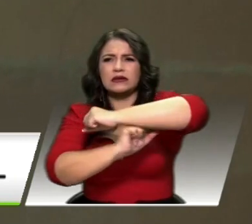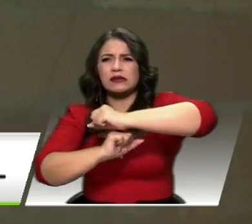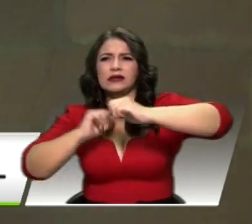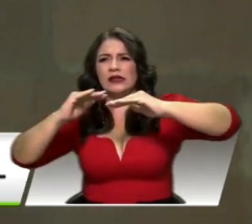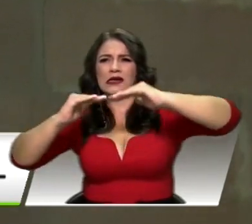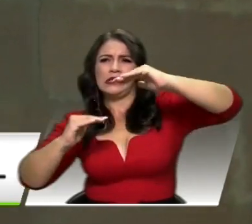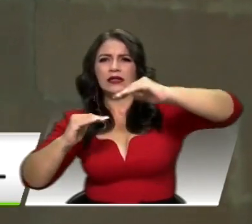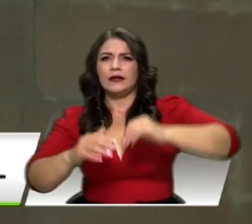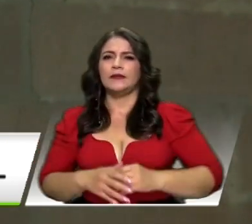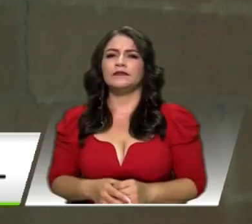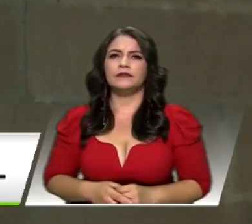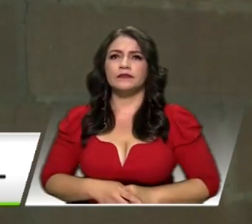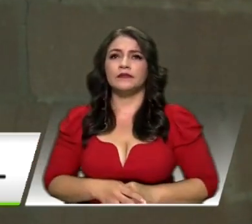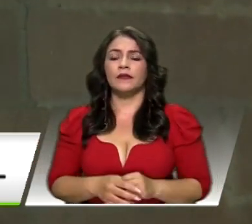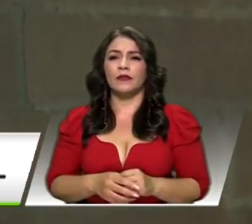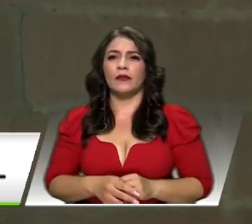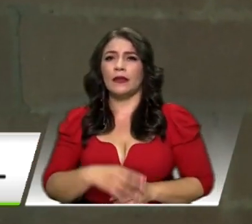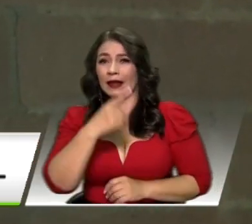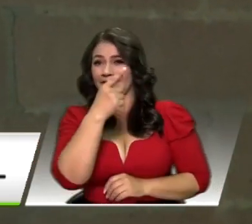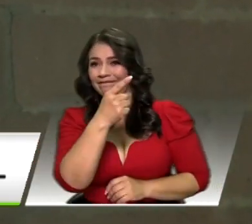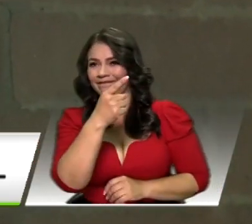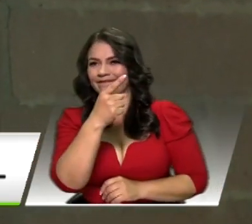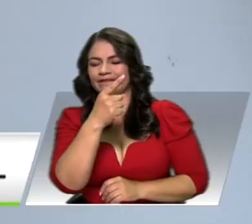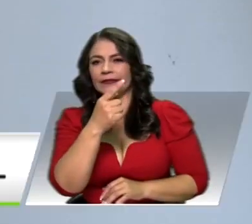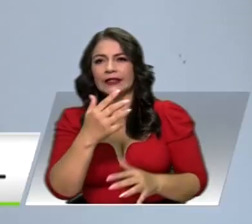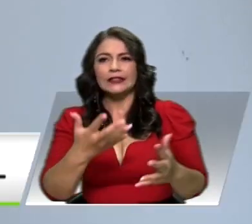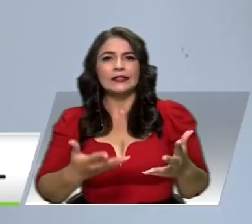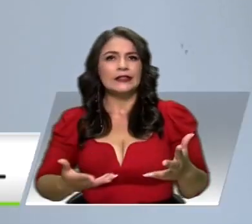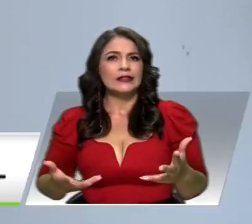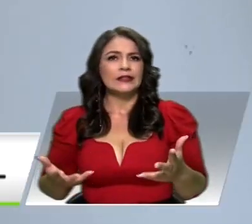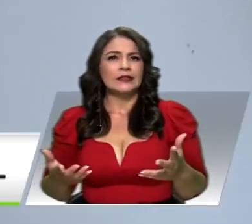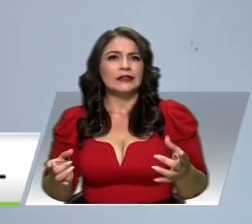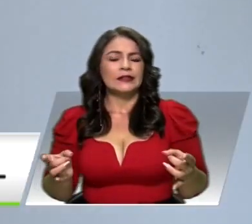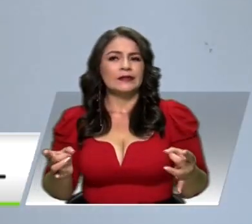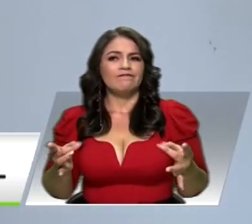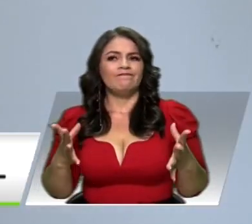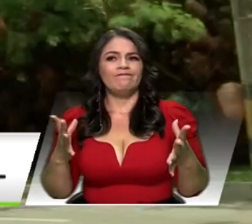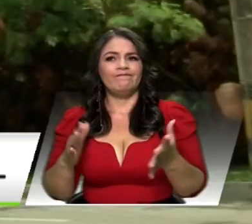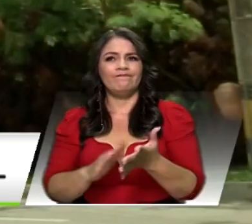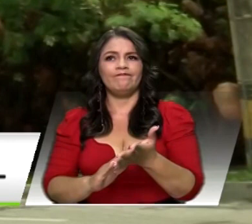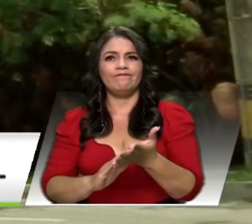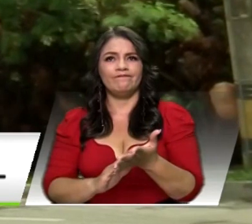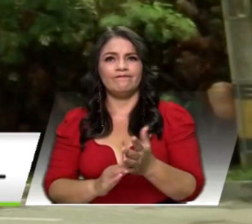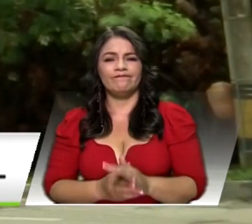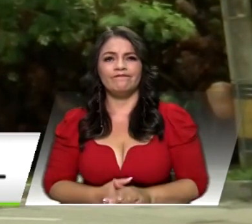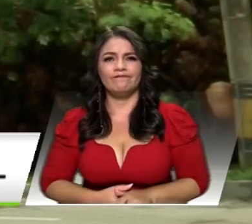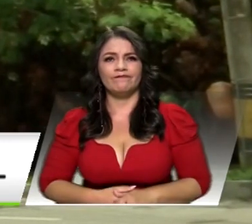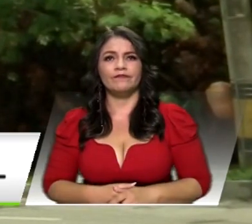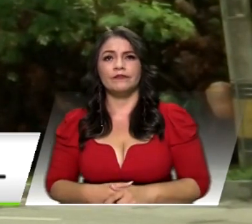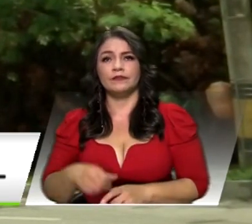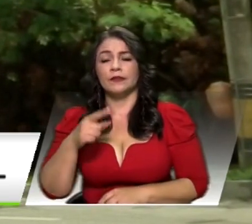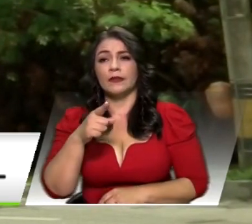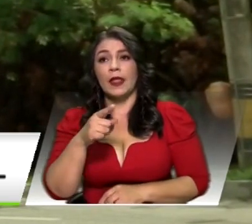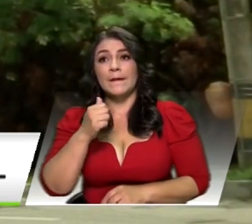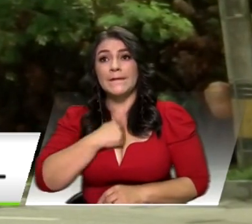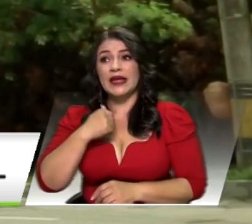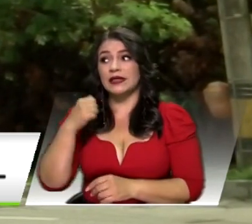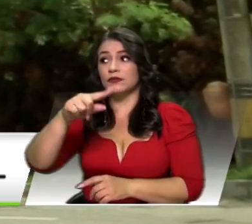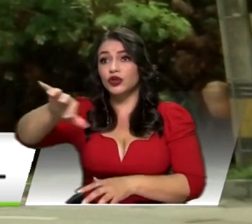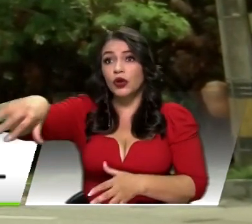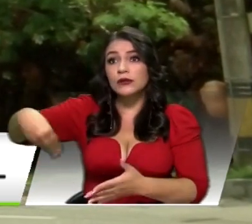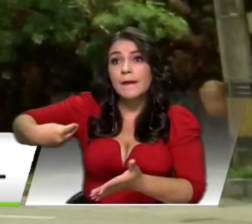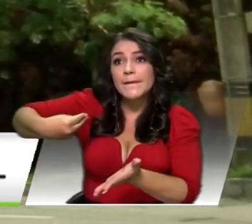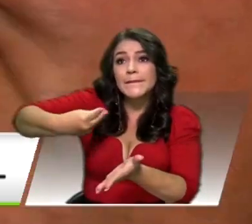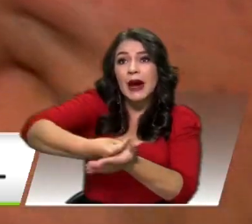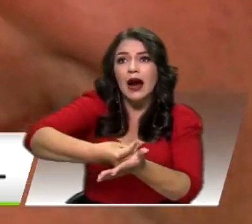torcidas. Las grietas marcaban el inhóspito camino que tendrían que enfrentar. Un estudio que pagaron ellos mismos mostró